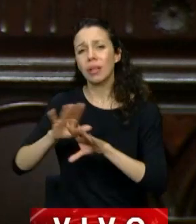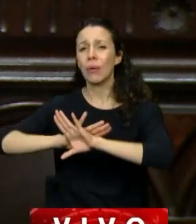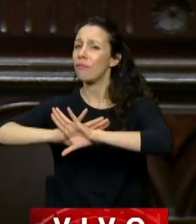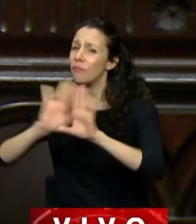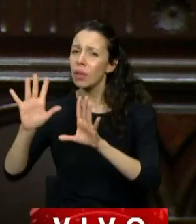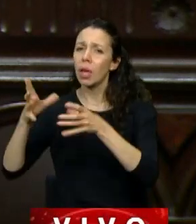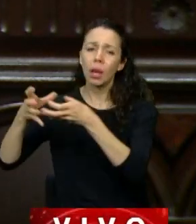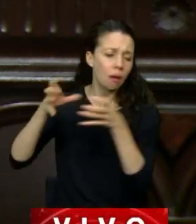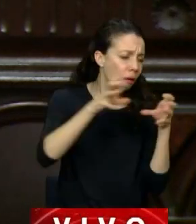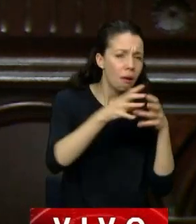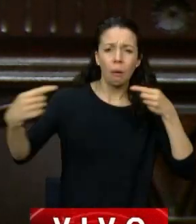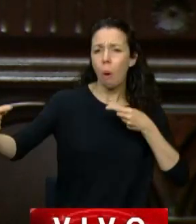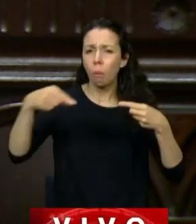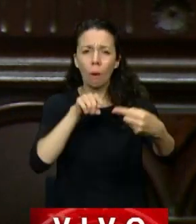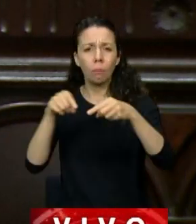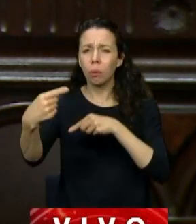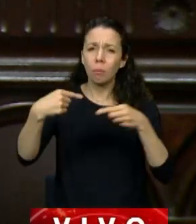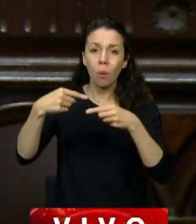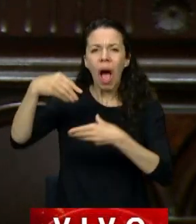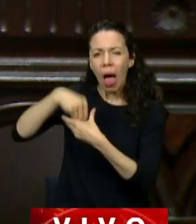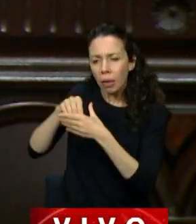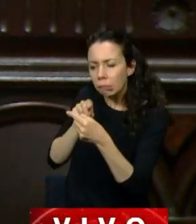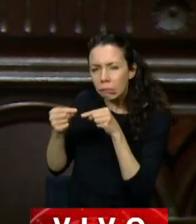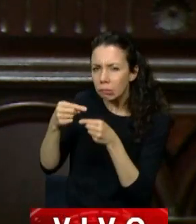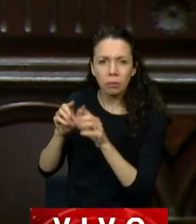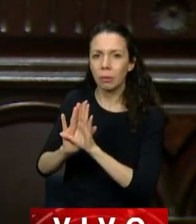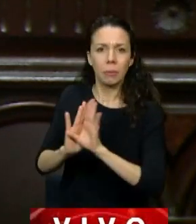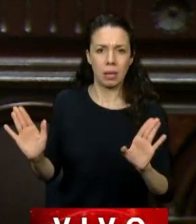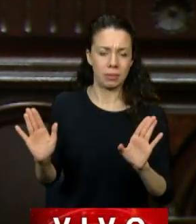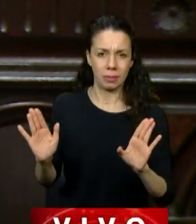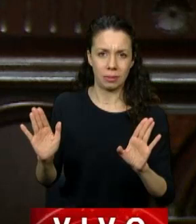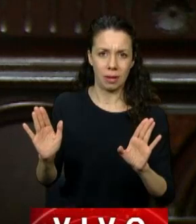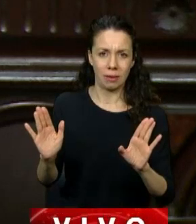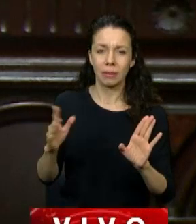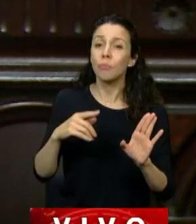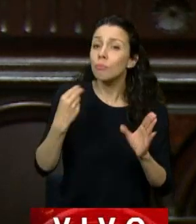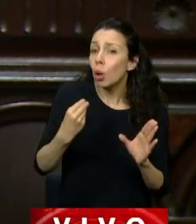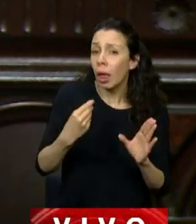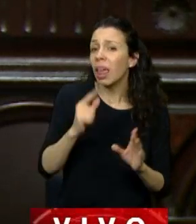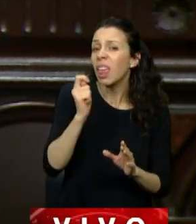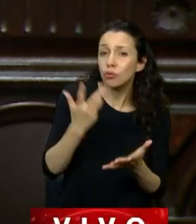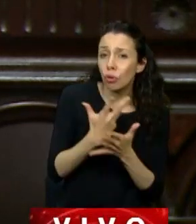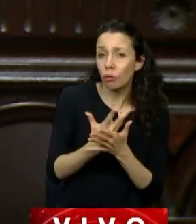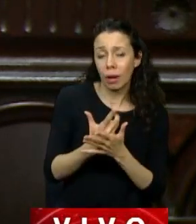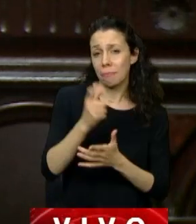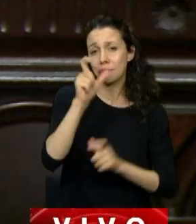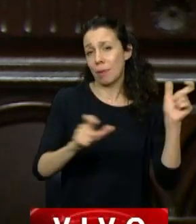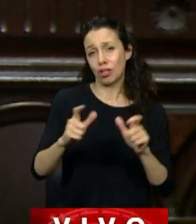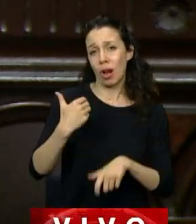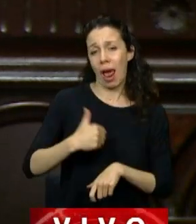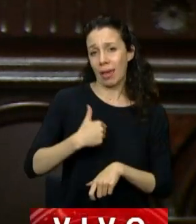de pelearse entre todos ustedes, porque en medio estamos realmente todos los argentinos. Nada más y